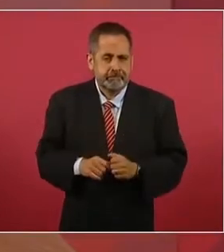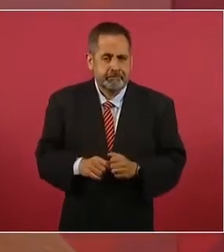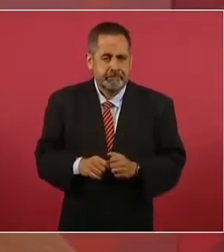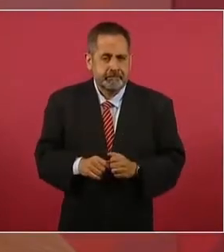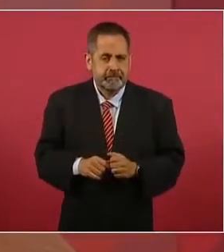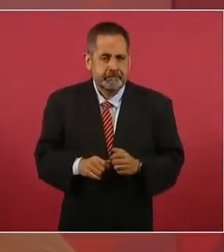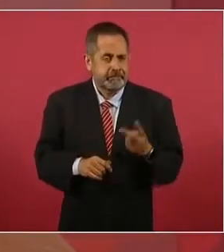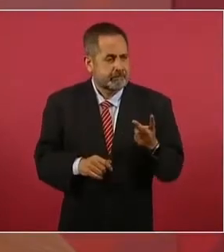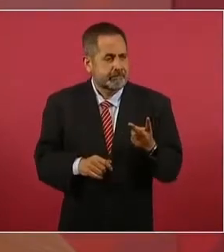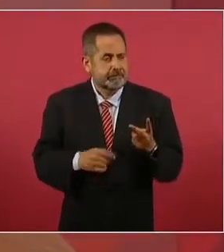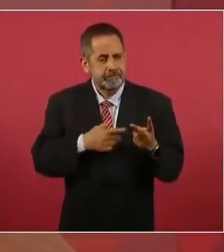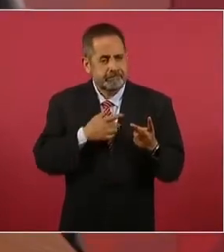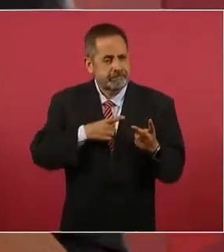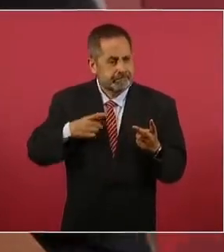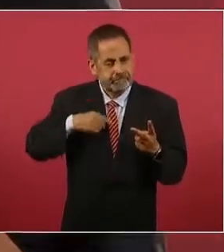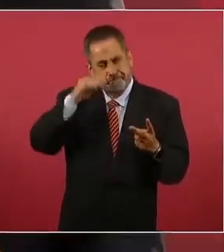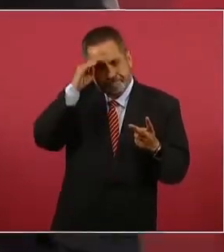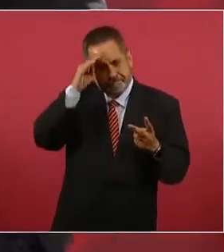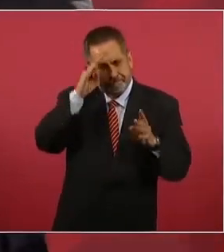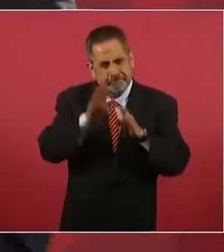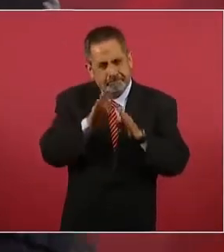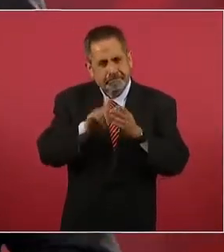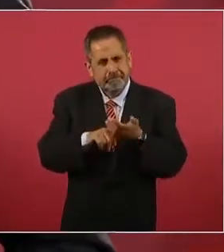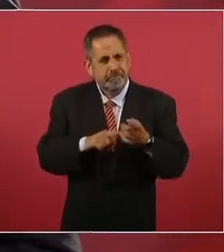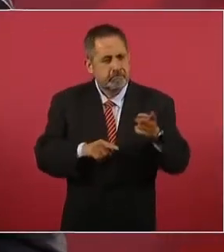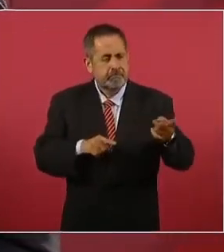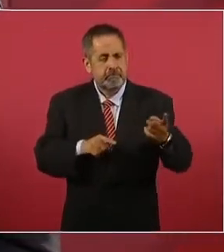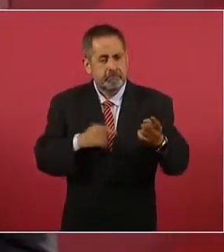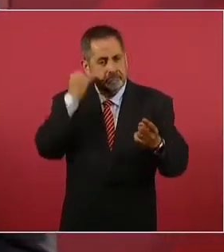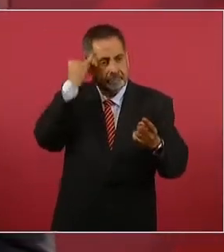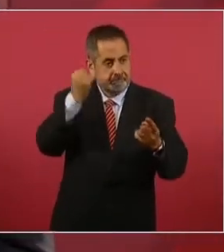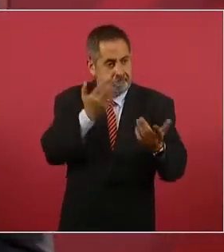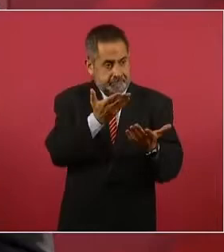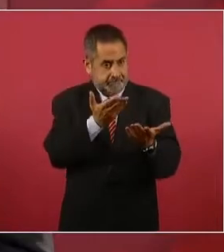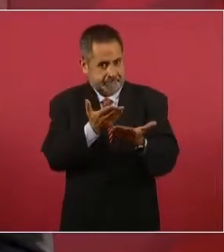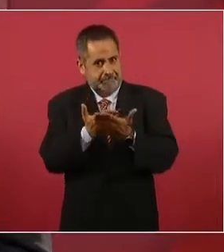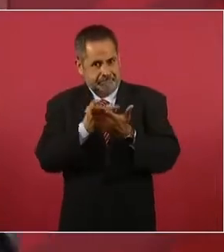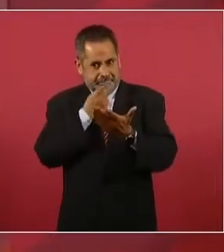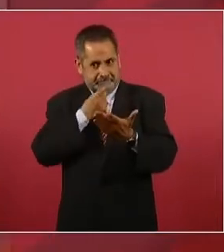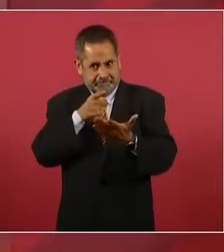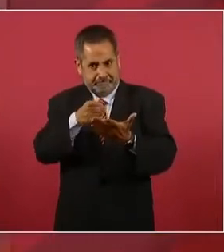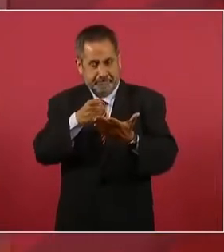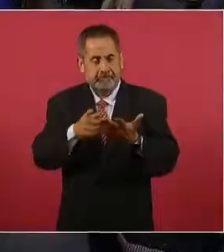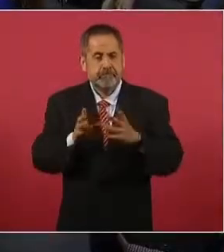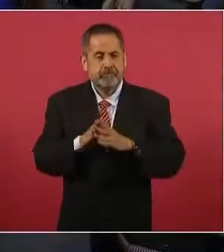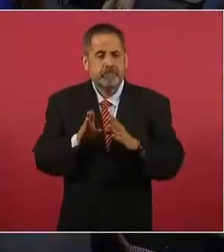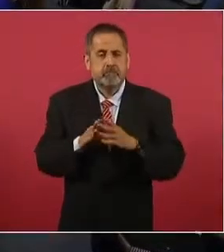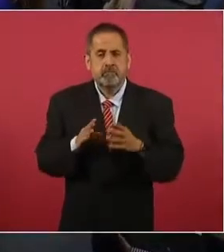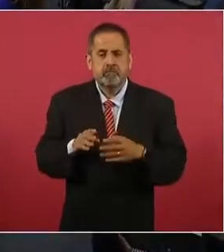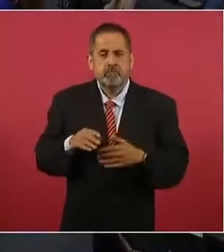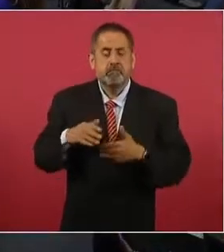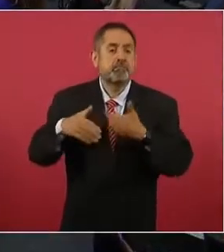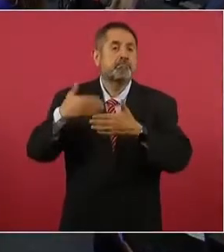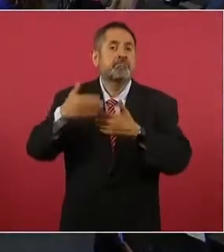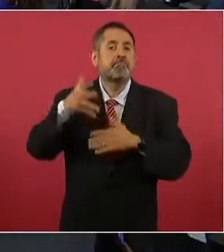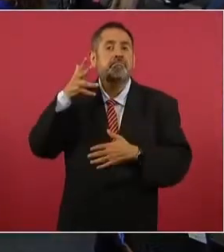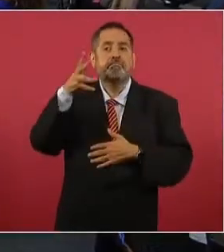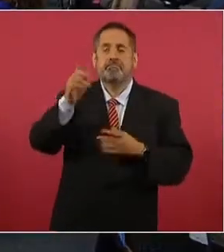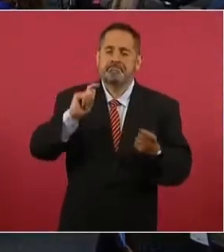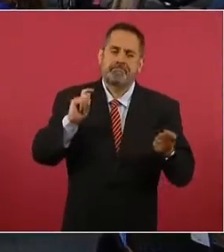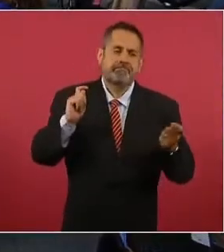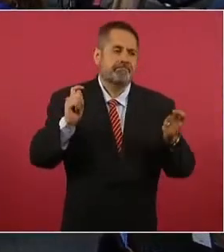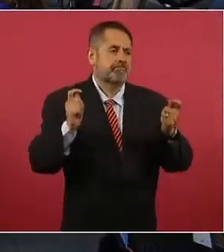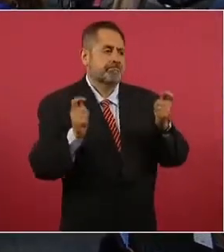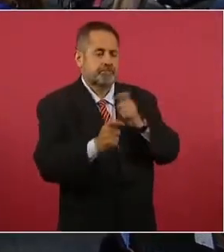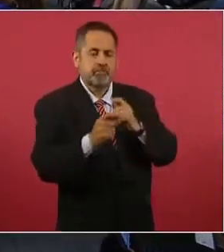¿cómo no calcular lo que estás planteando? De que el proceso de transición